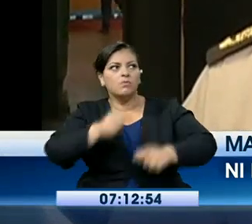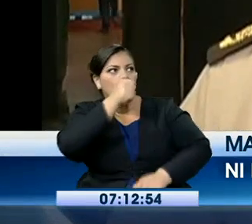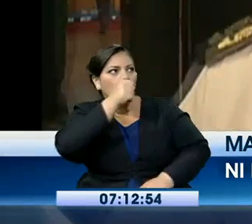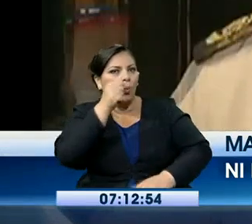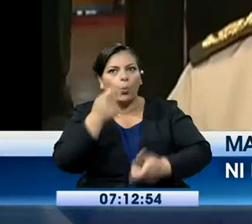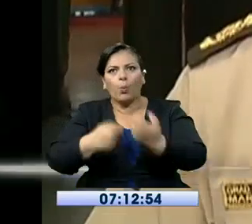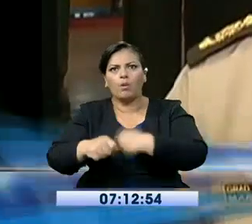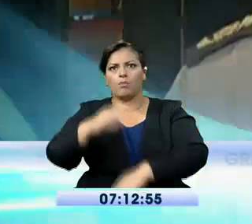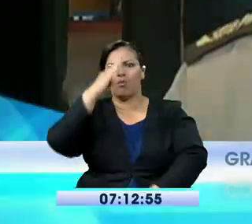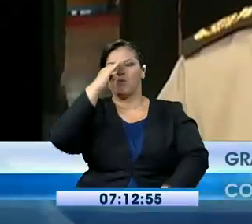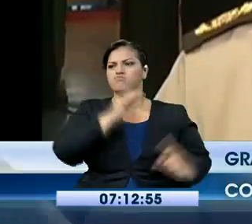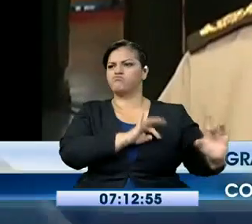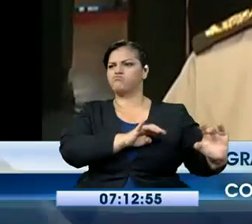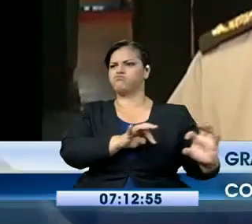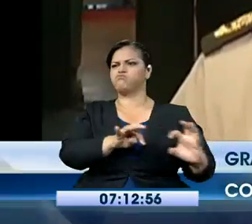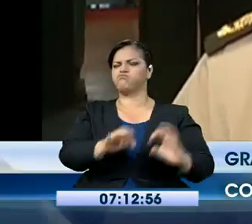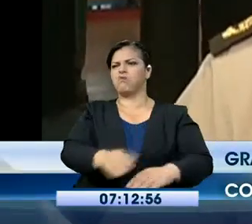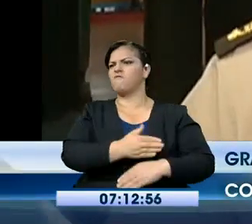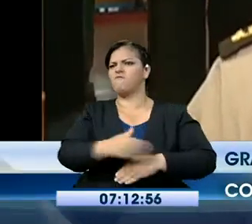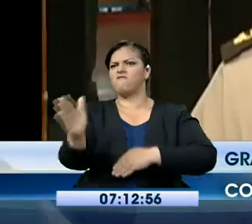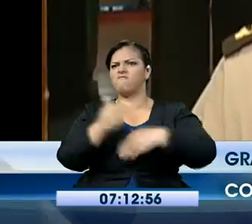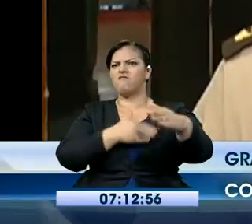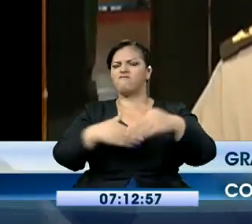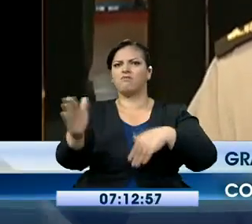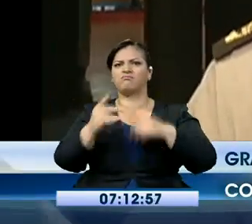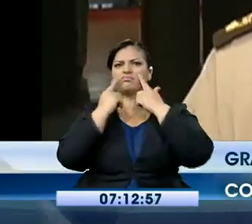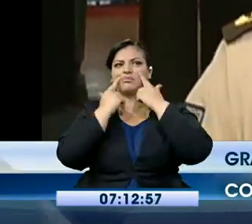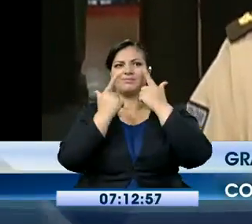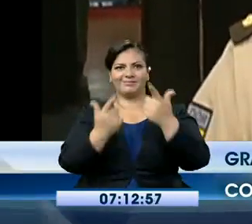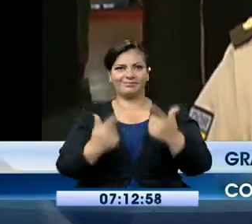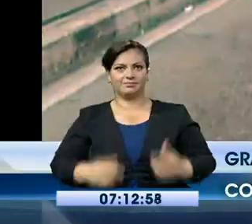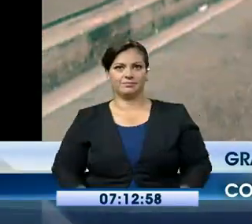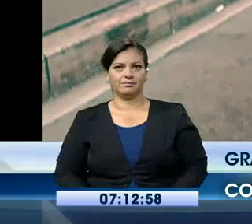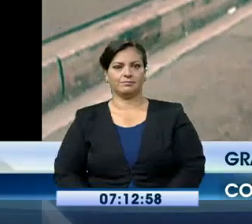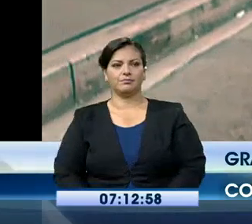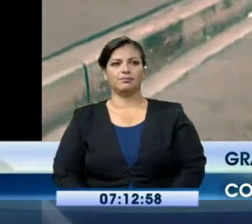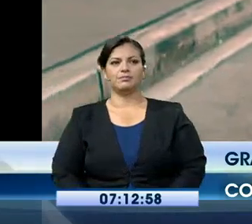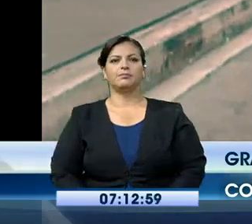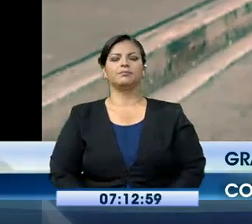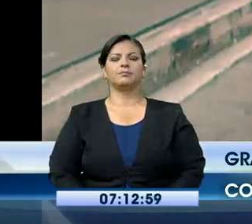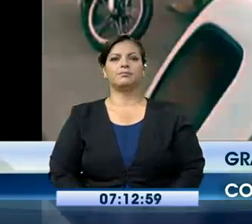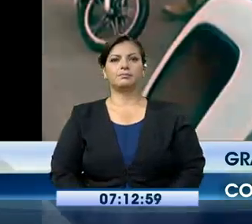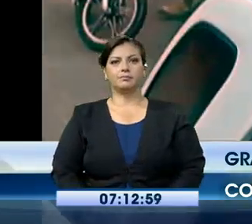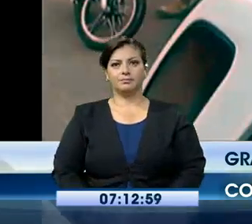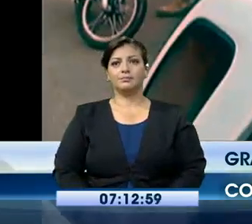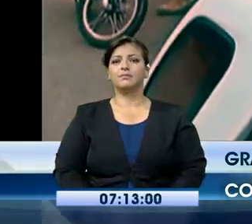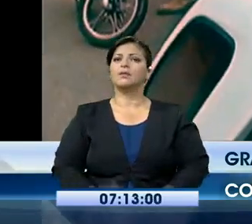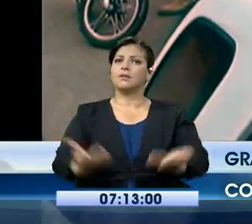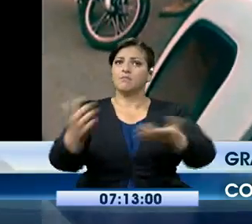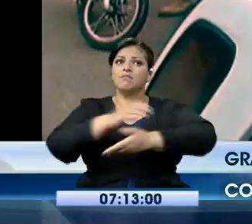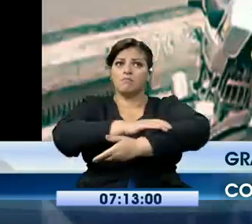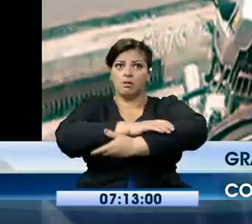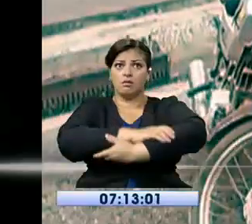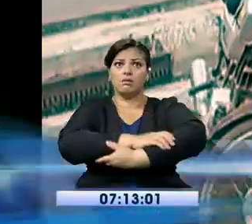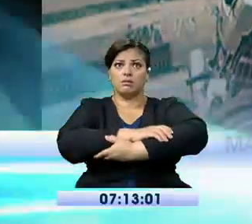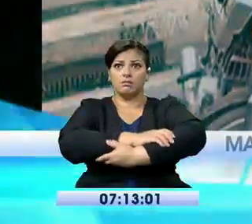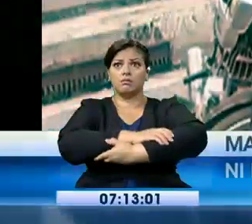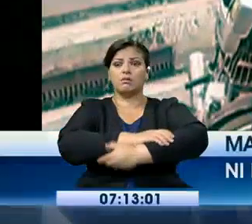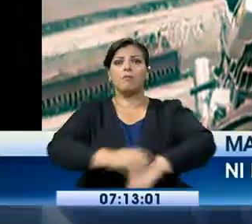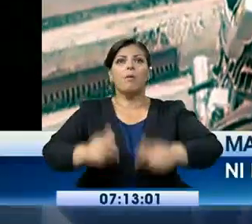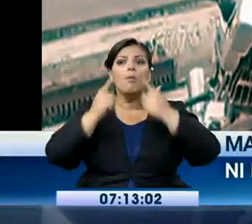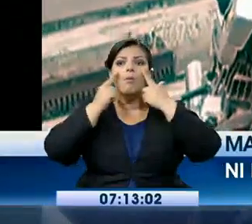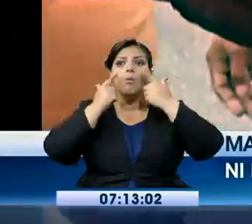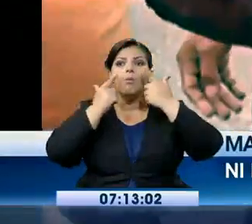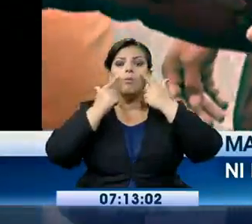¿Por qué? No son zonas rojas de delincuencia como lo son otros. Desde el martes por acá 2 patrulleros,